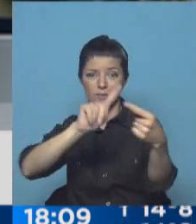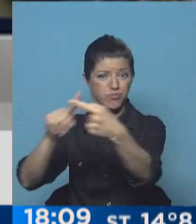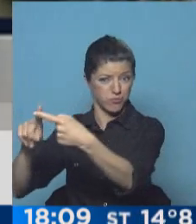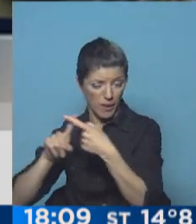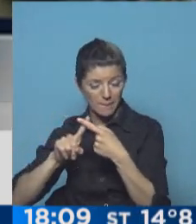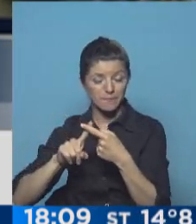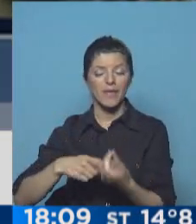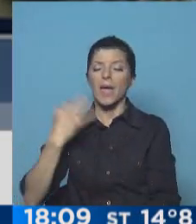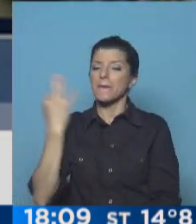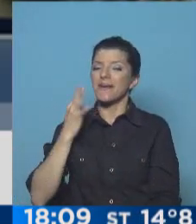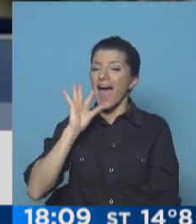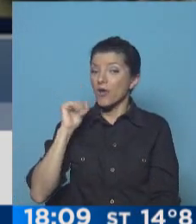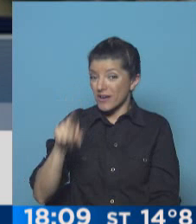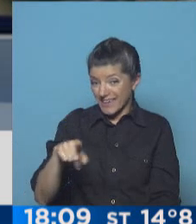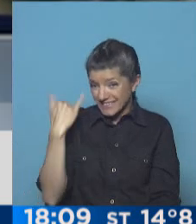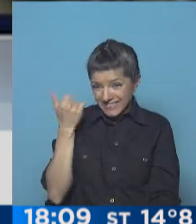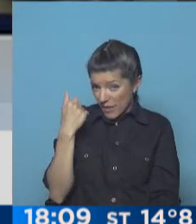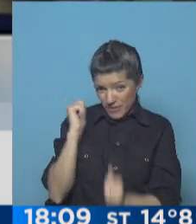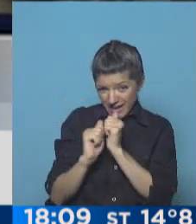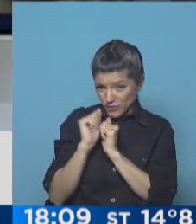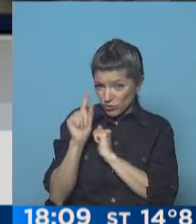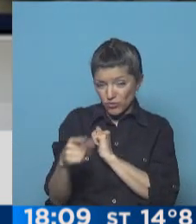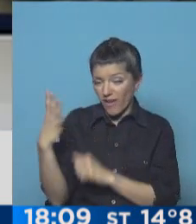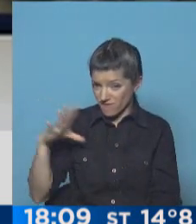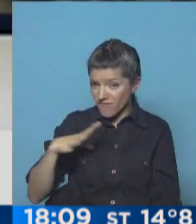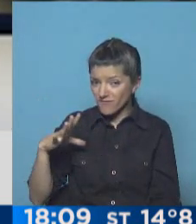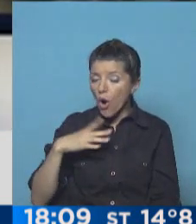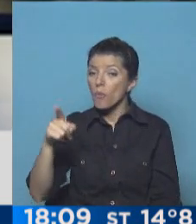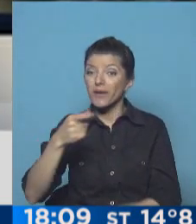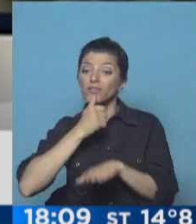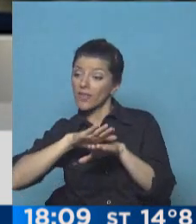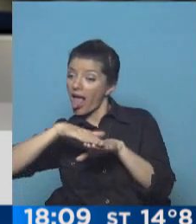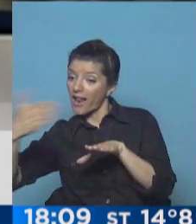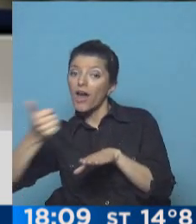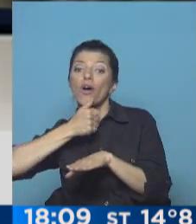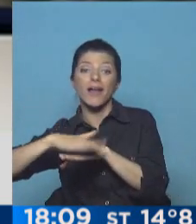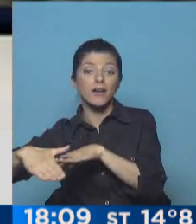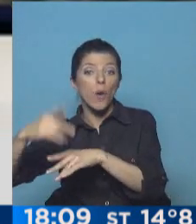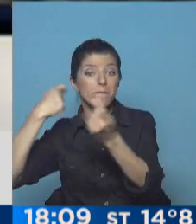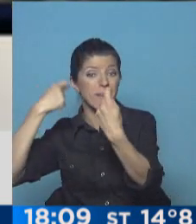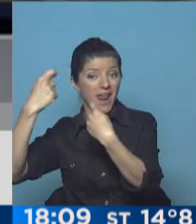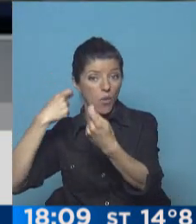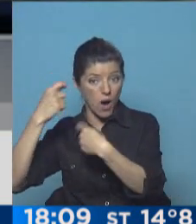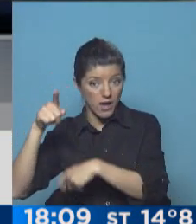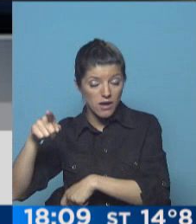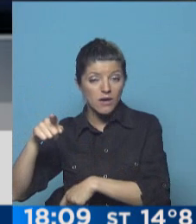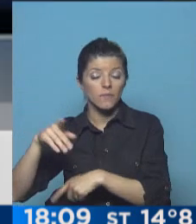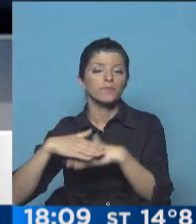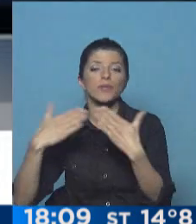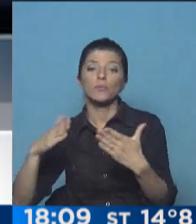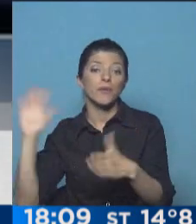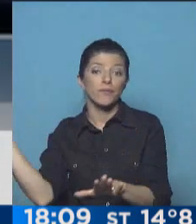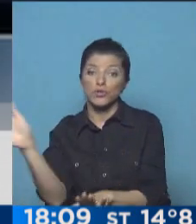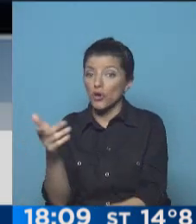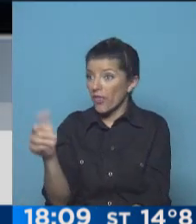una deuda que es histórica en el territorio, porque están al lado de un río como es el río Paraguay, donde puede tomarse todo el